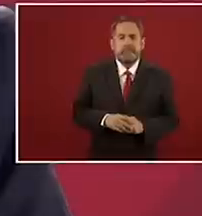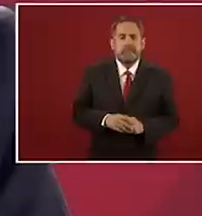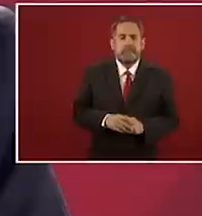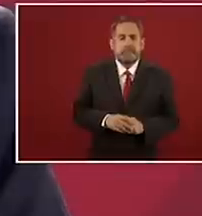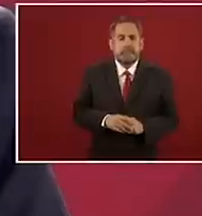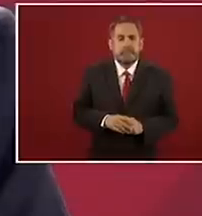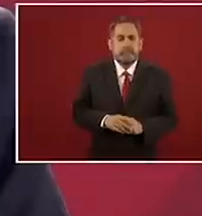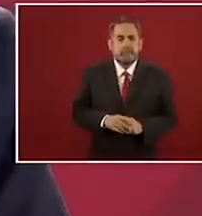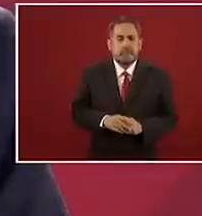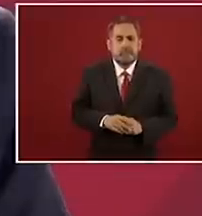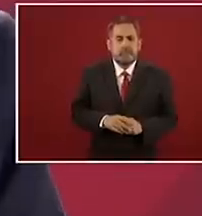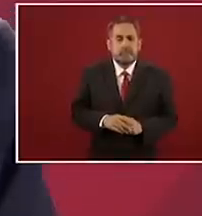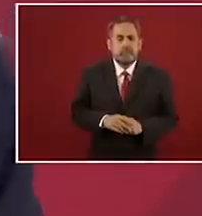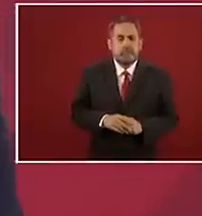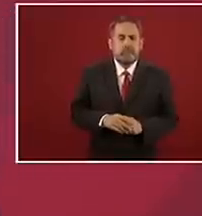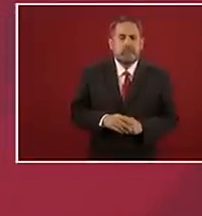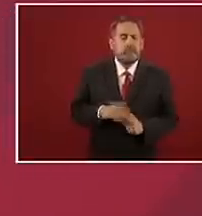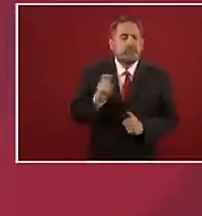de